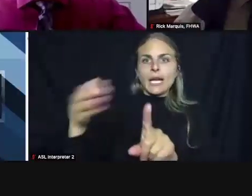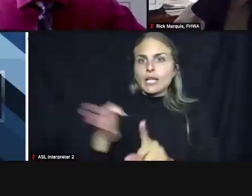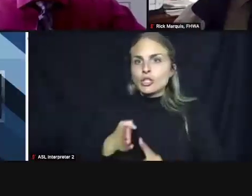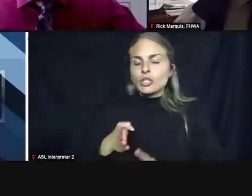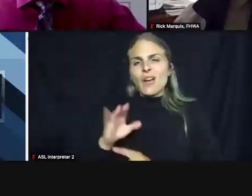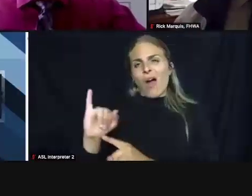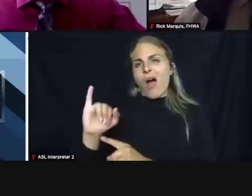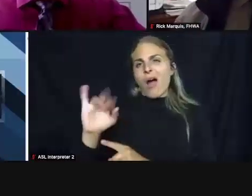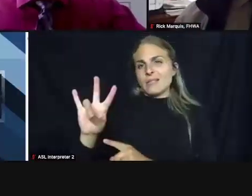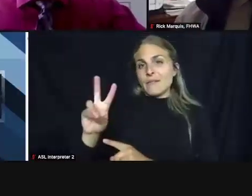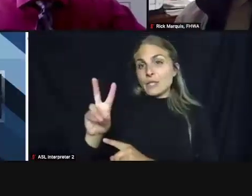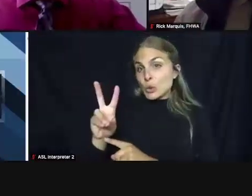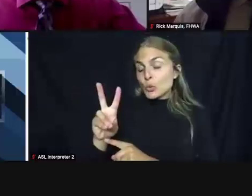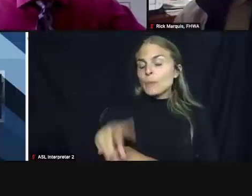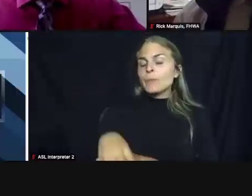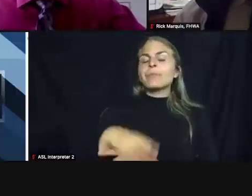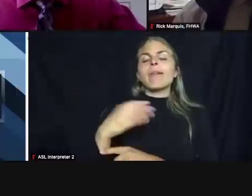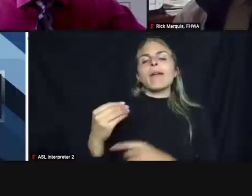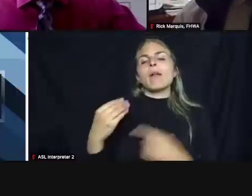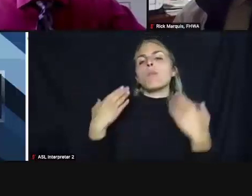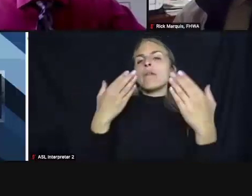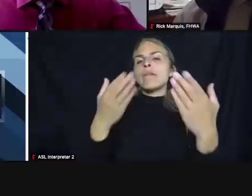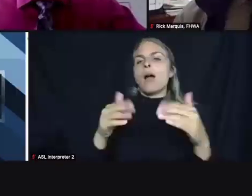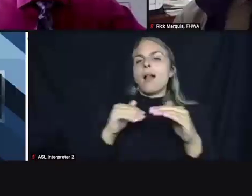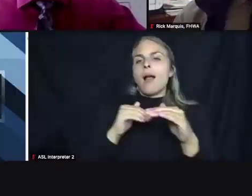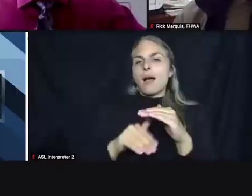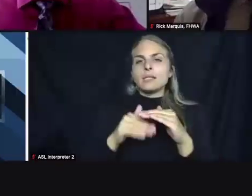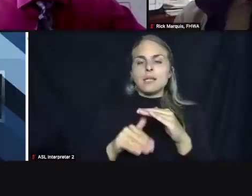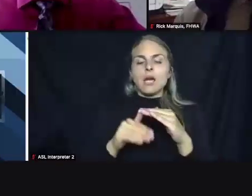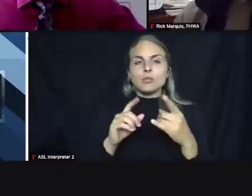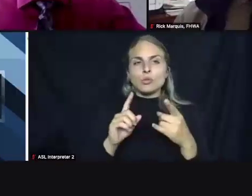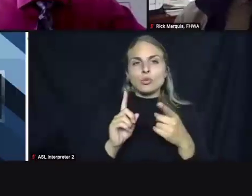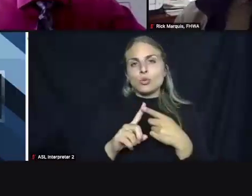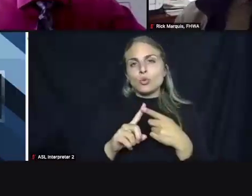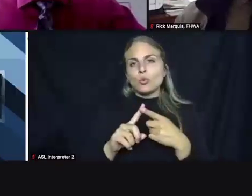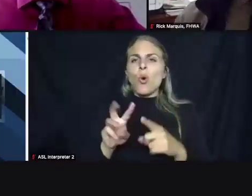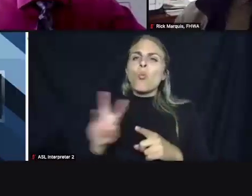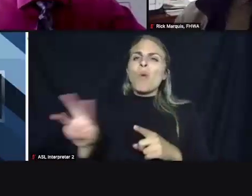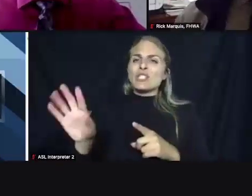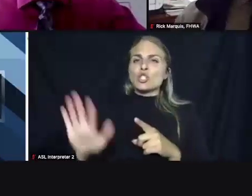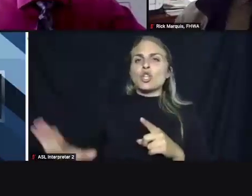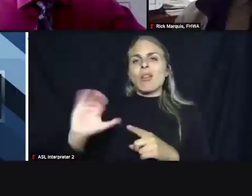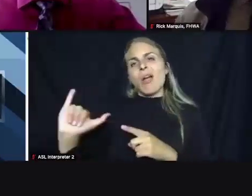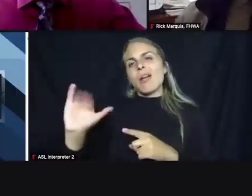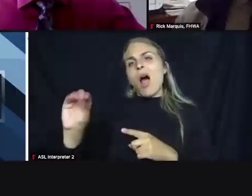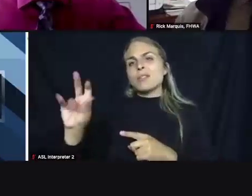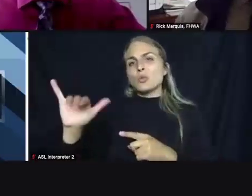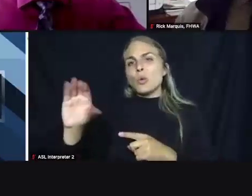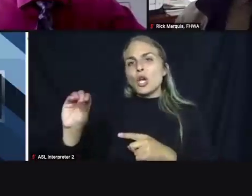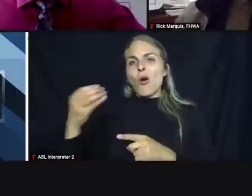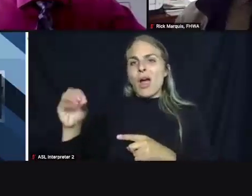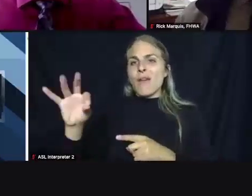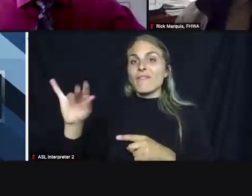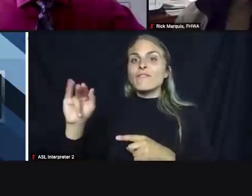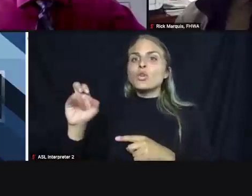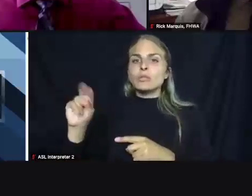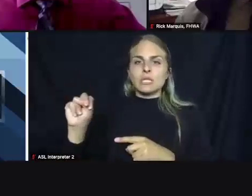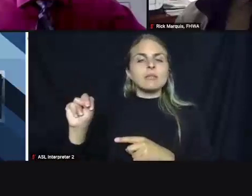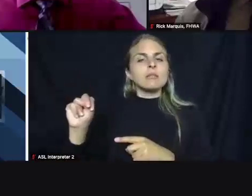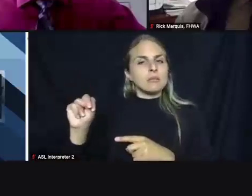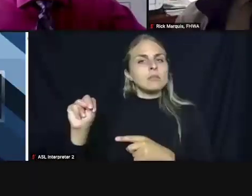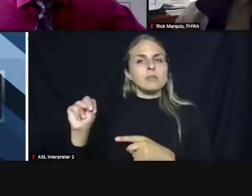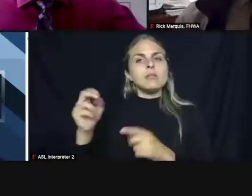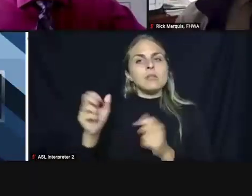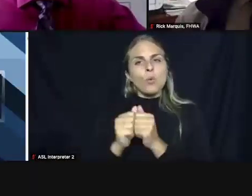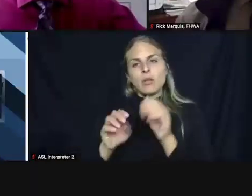con la intersección del 5 y el 72, y también dar acceso al oeste como Colvin